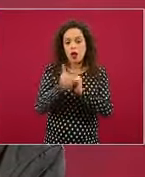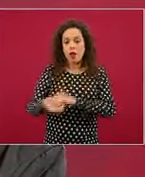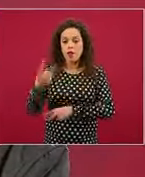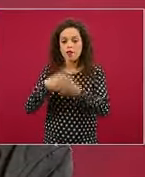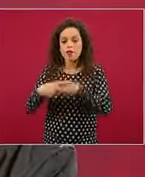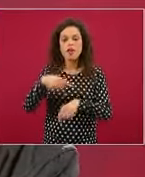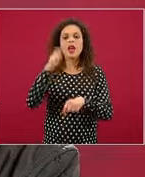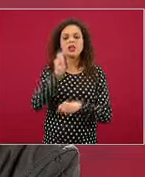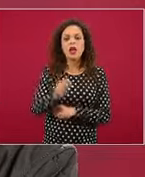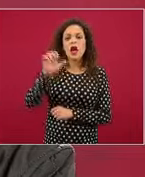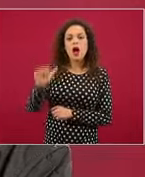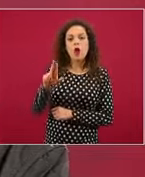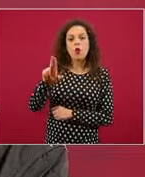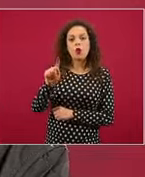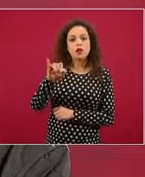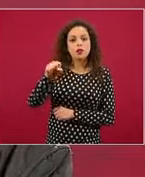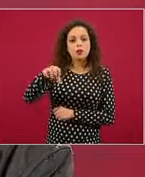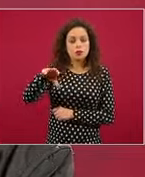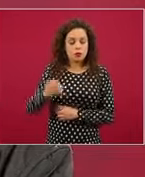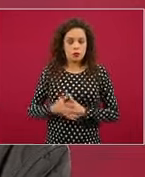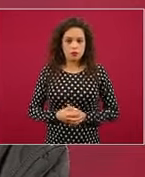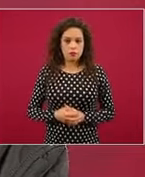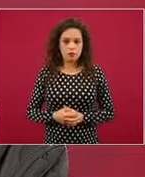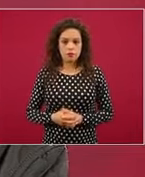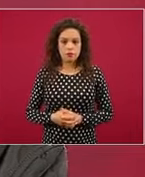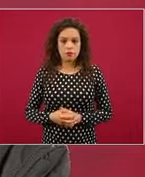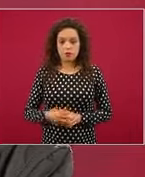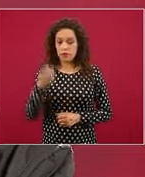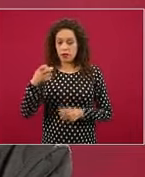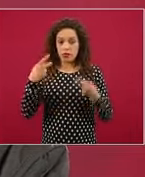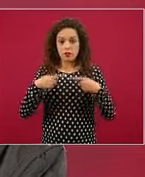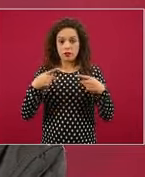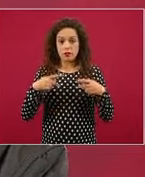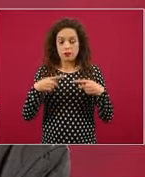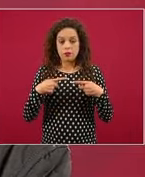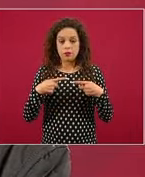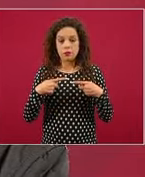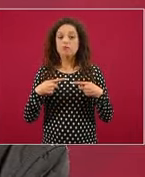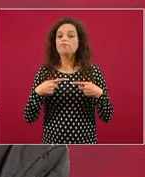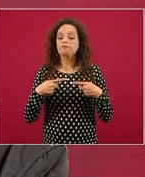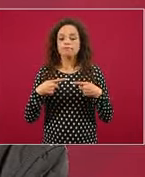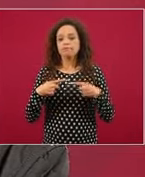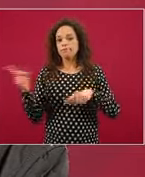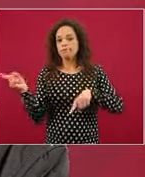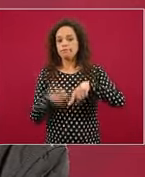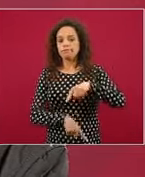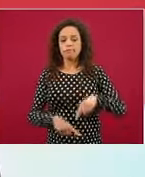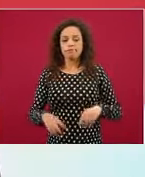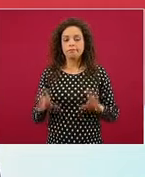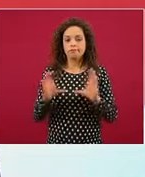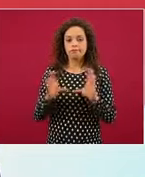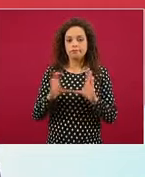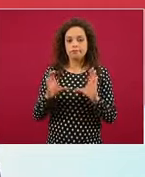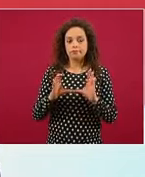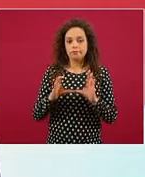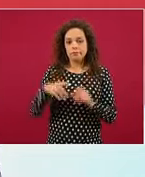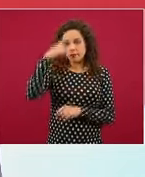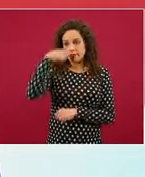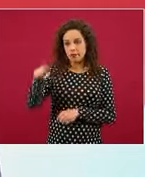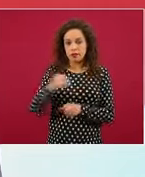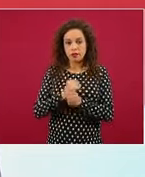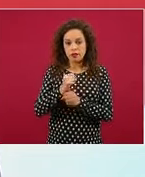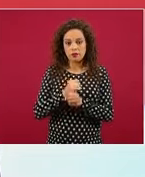retractado, la persona se le retiró la licencia médica, la licencia de investigación en el Reino Unido.